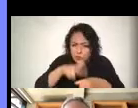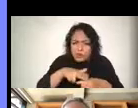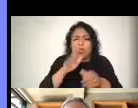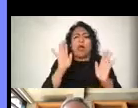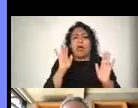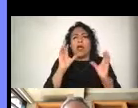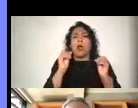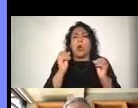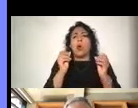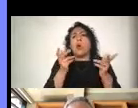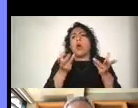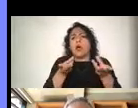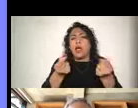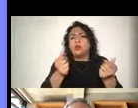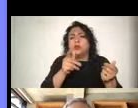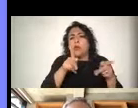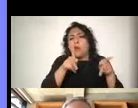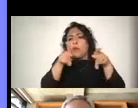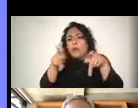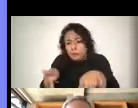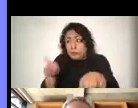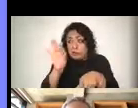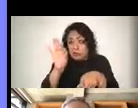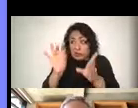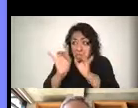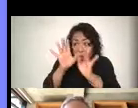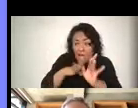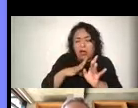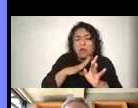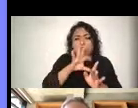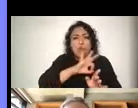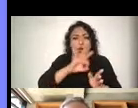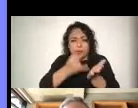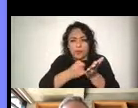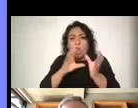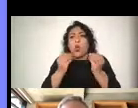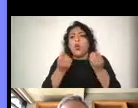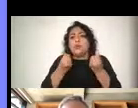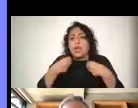gastos funerarios cuando los tengamos, también seguros de gastos